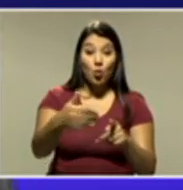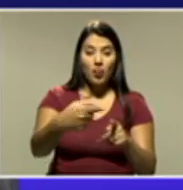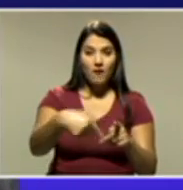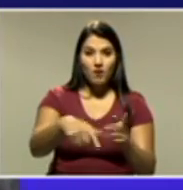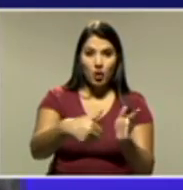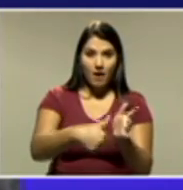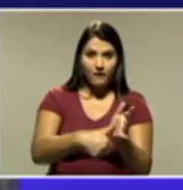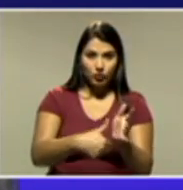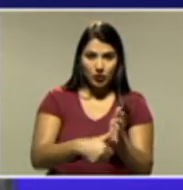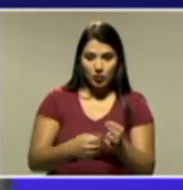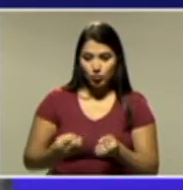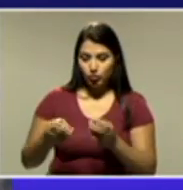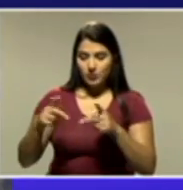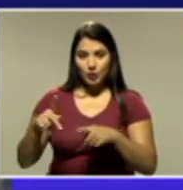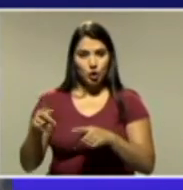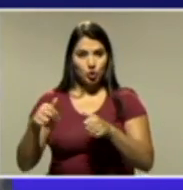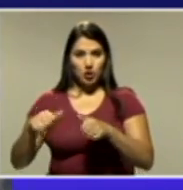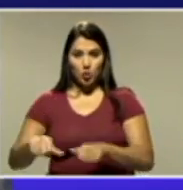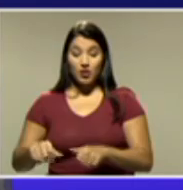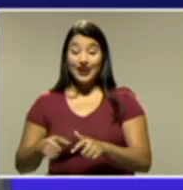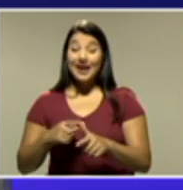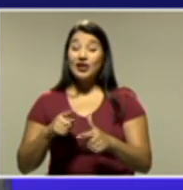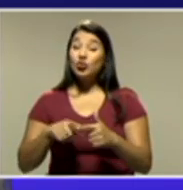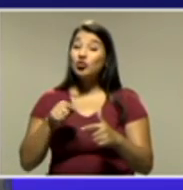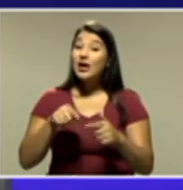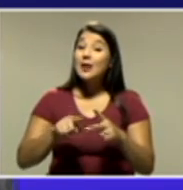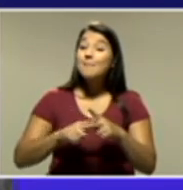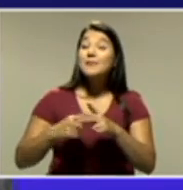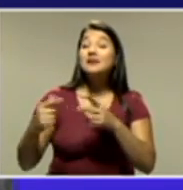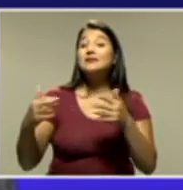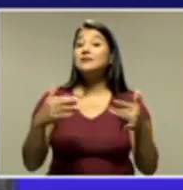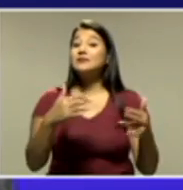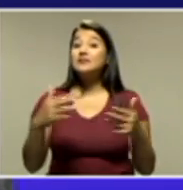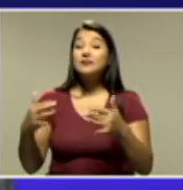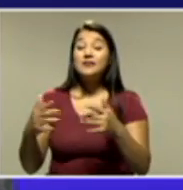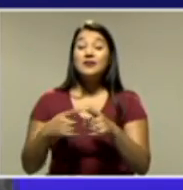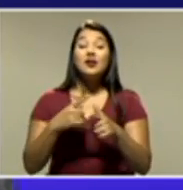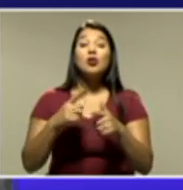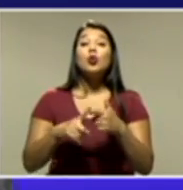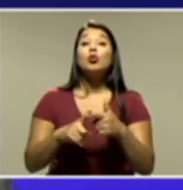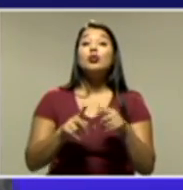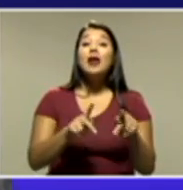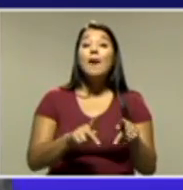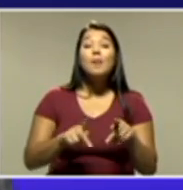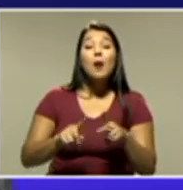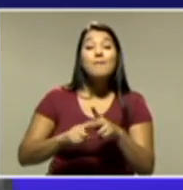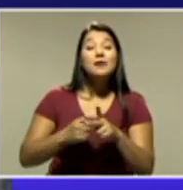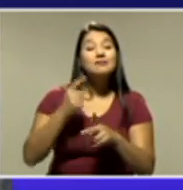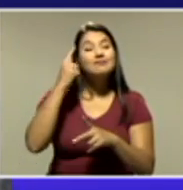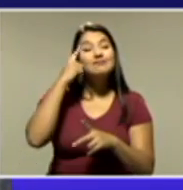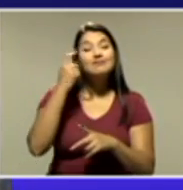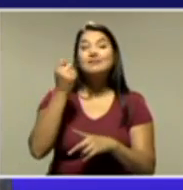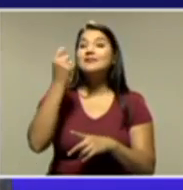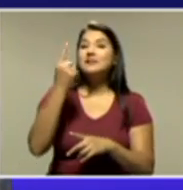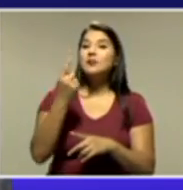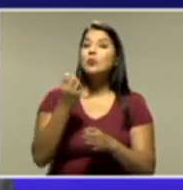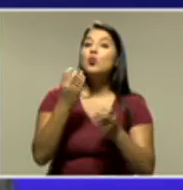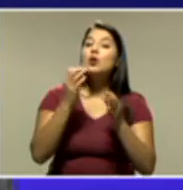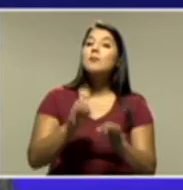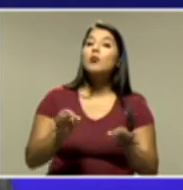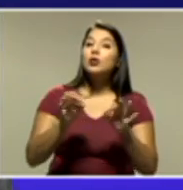el clima político que genera esa guerra hace que los constituyentes tomen conciencia de la importancia de blindar a la